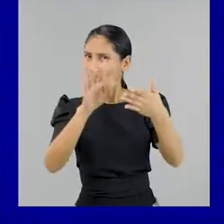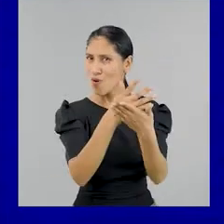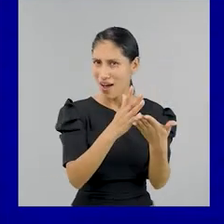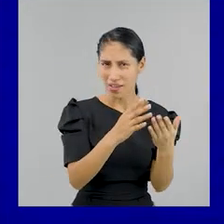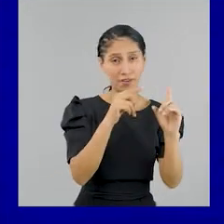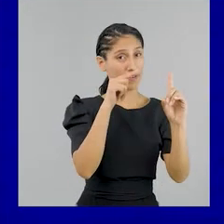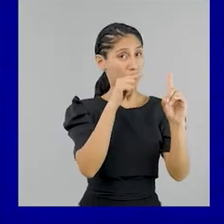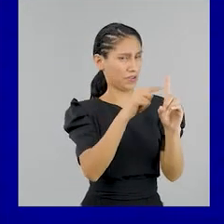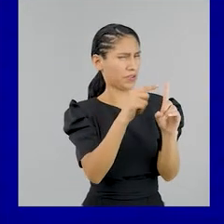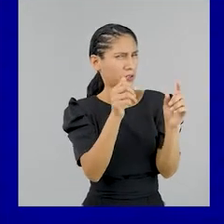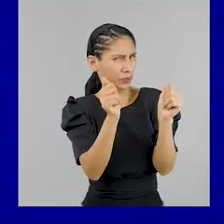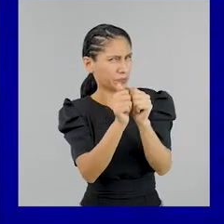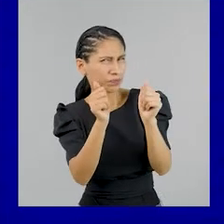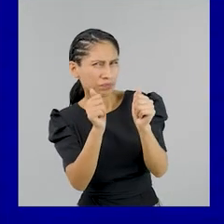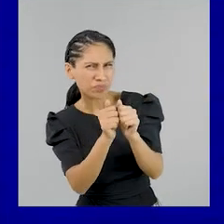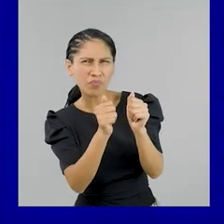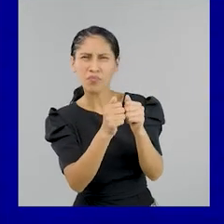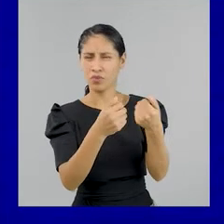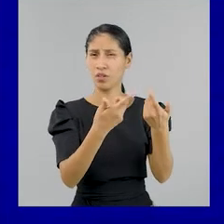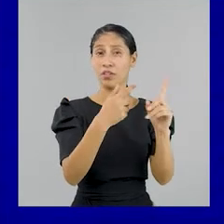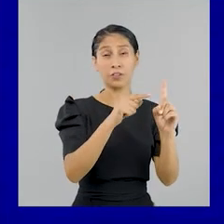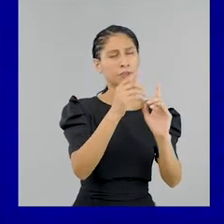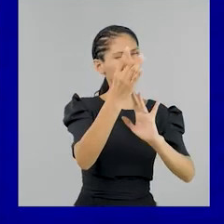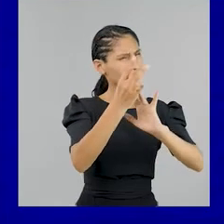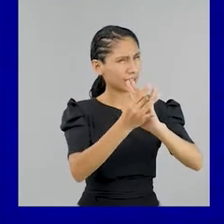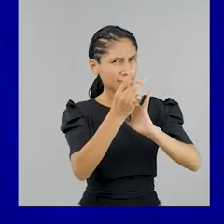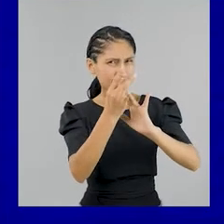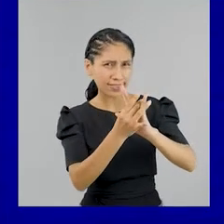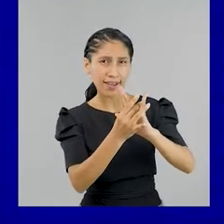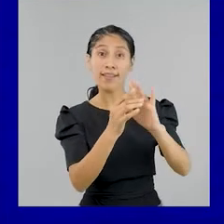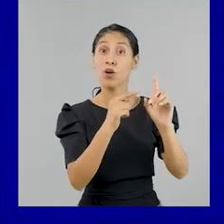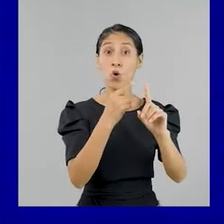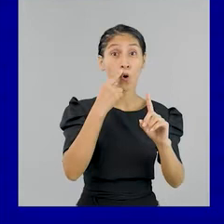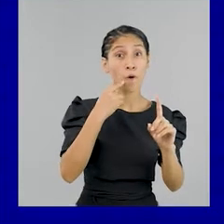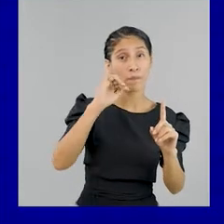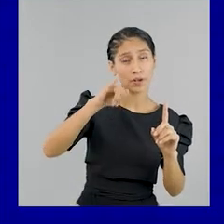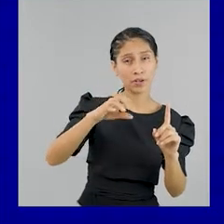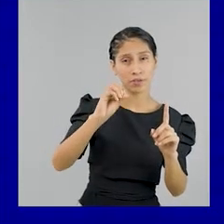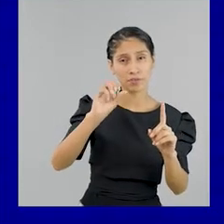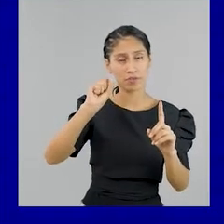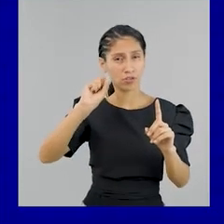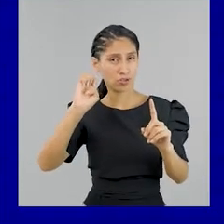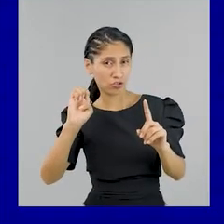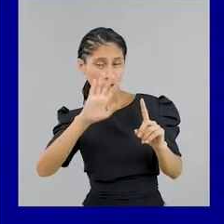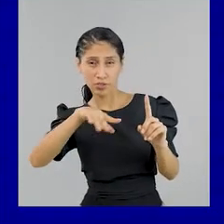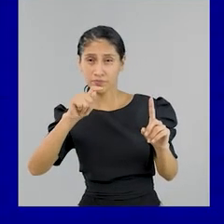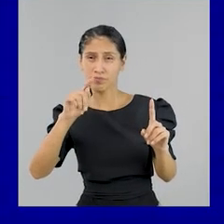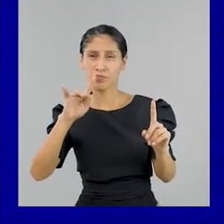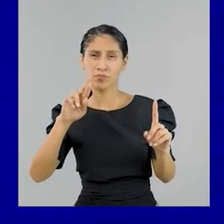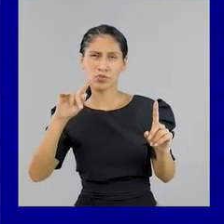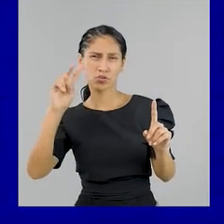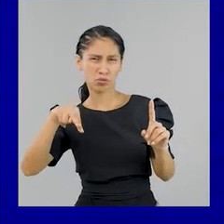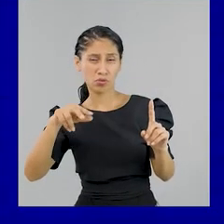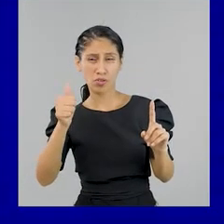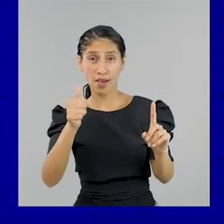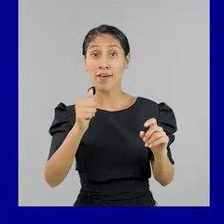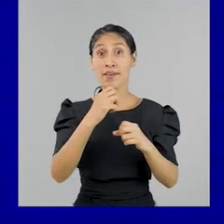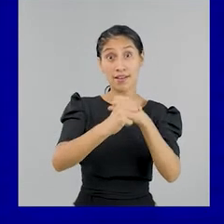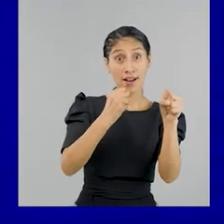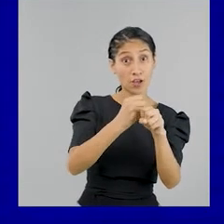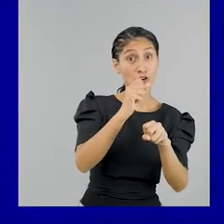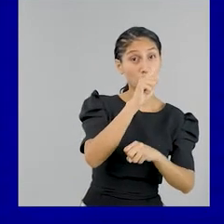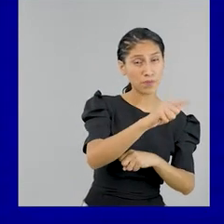de militancia de Túpac Amaru, durante los años de su matrimonio con José Turner, de 1871